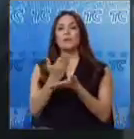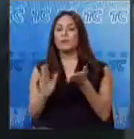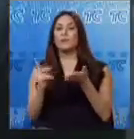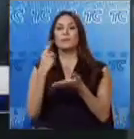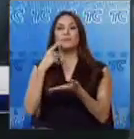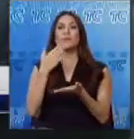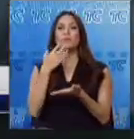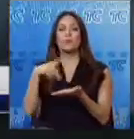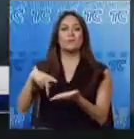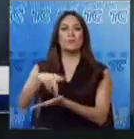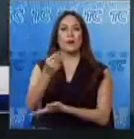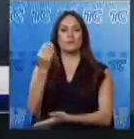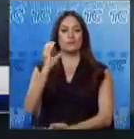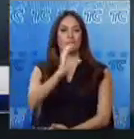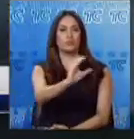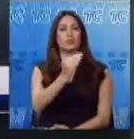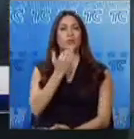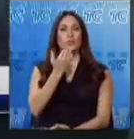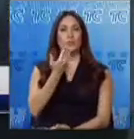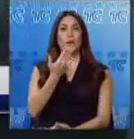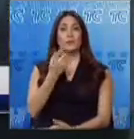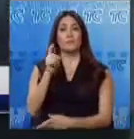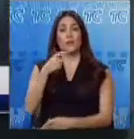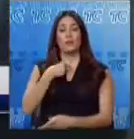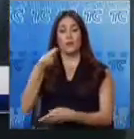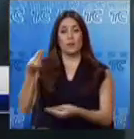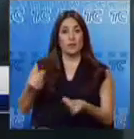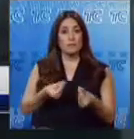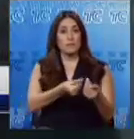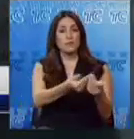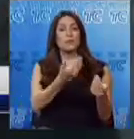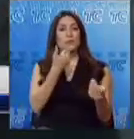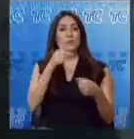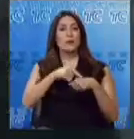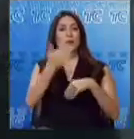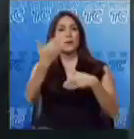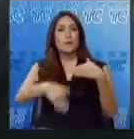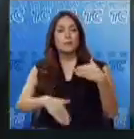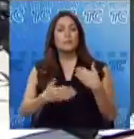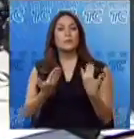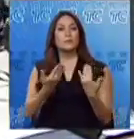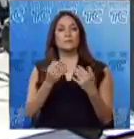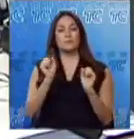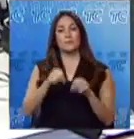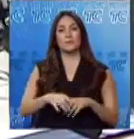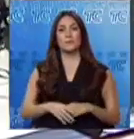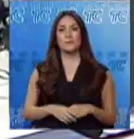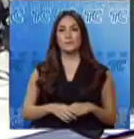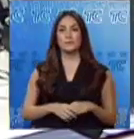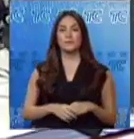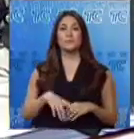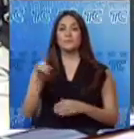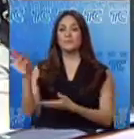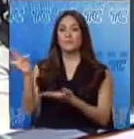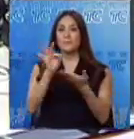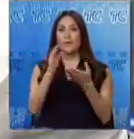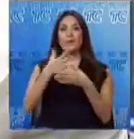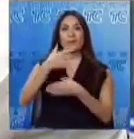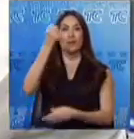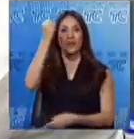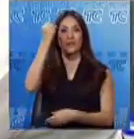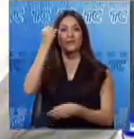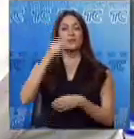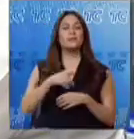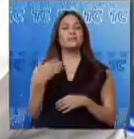48 meses más a la recuperación de la inversión el plazo para que pueda entrar en aplicación, de ser el caso. Y finalmente, en representación de la Federación de Cámaras de